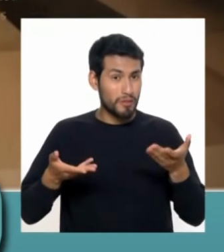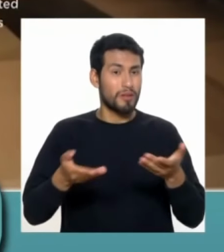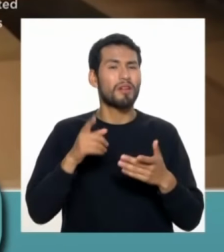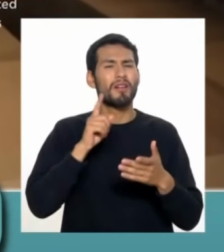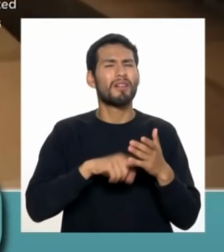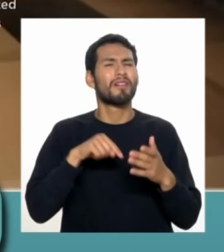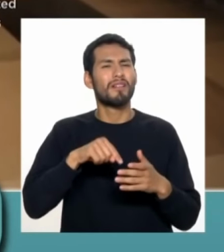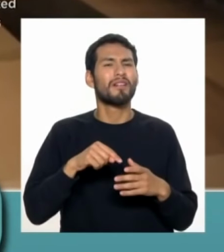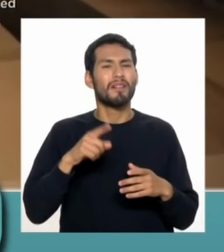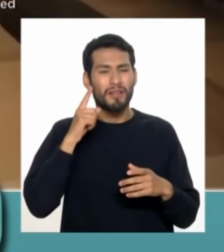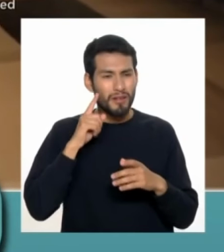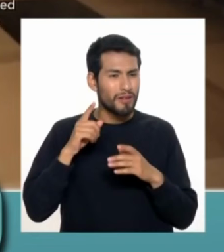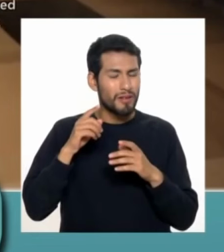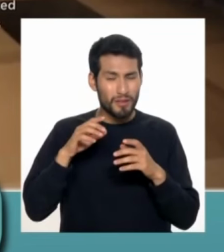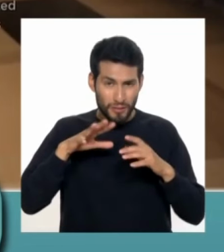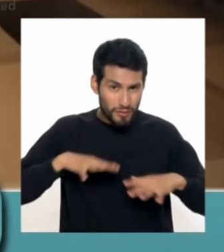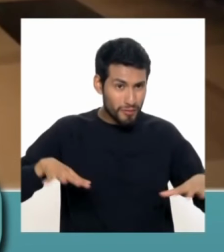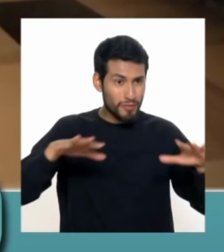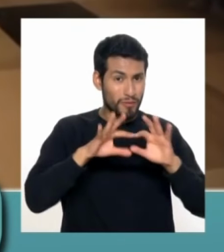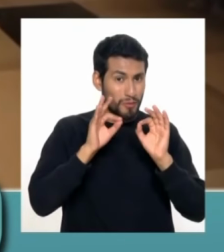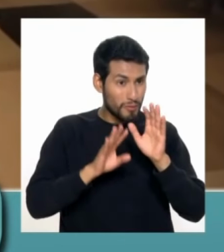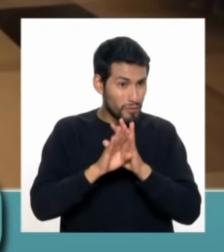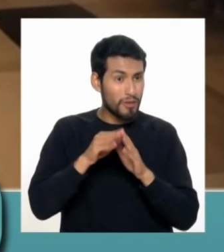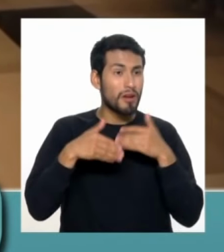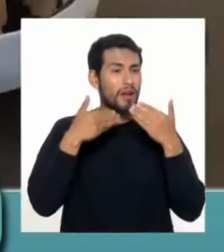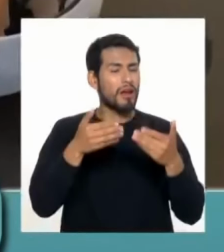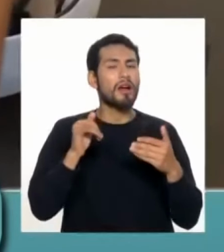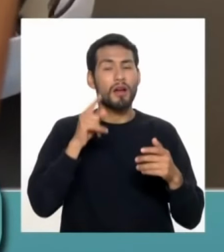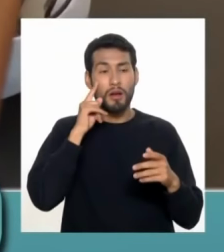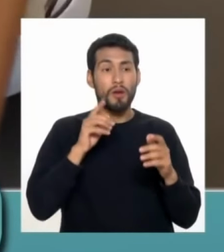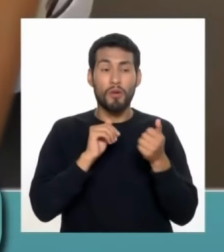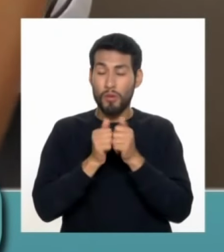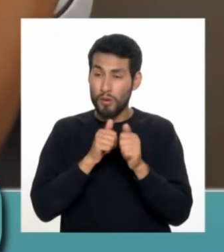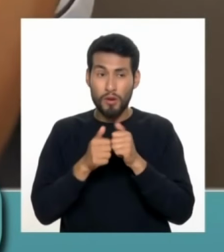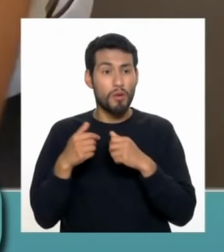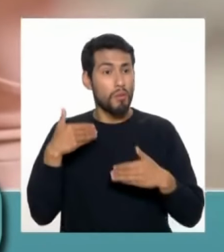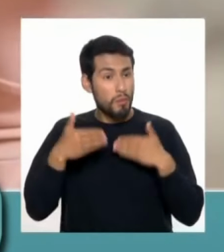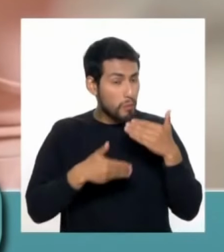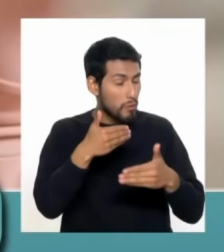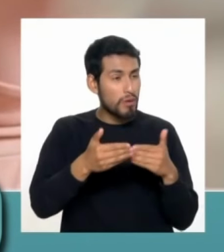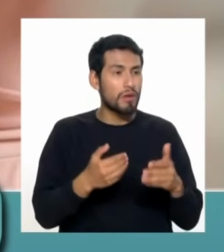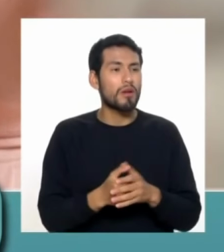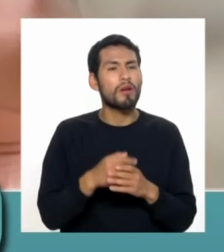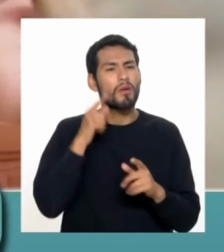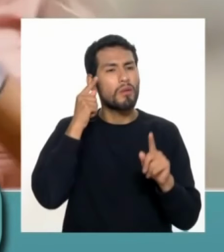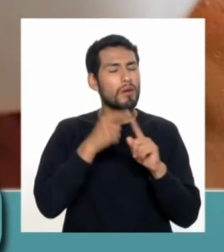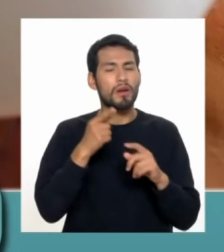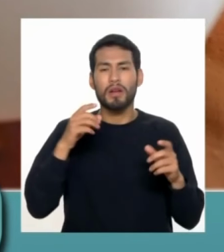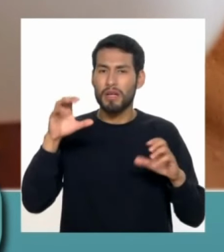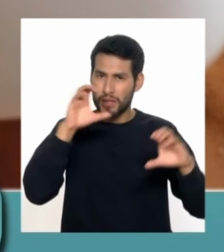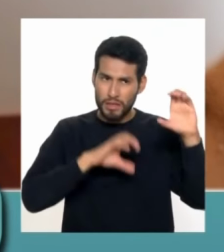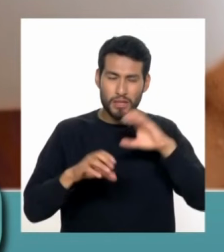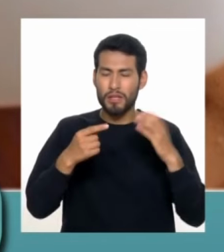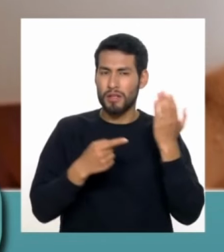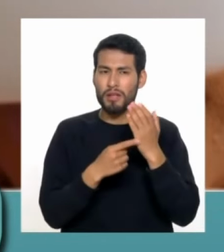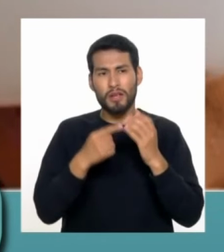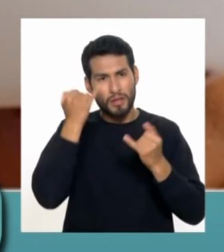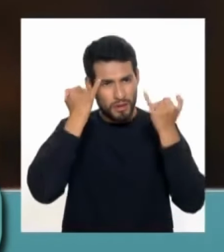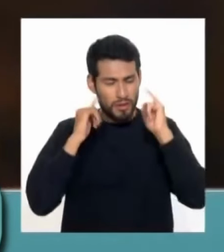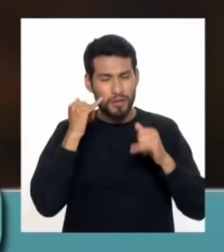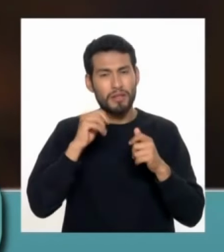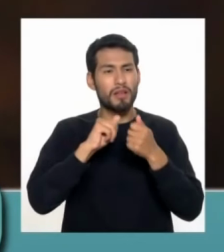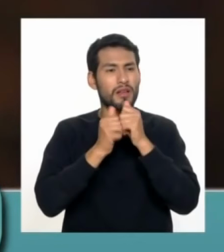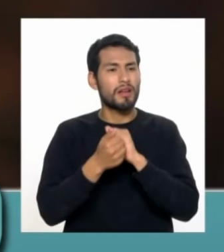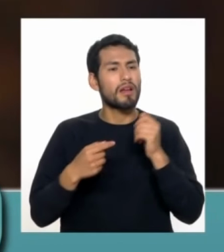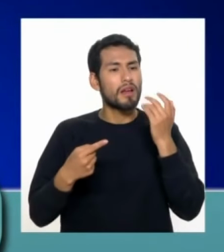segundo, una gestión sostenible del territorio. El tercero, elevar la competitividad, la productividad, basados en ciencia, tecnología, innovación y la transformación digital,